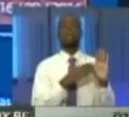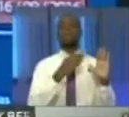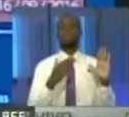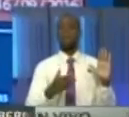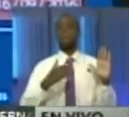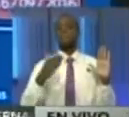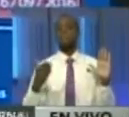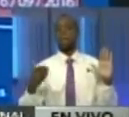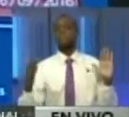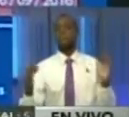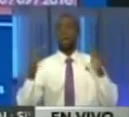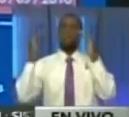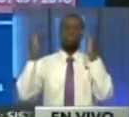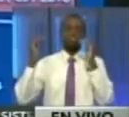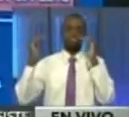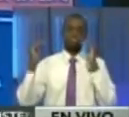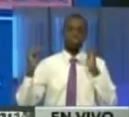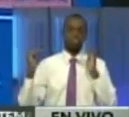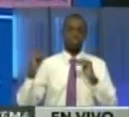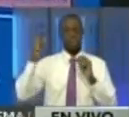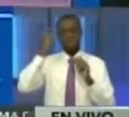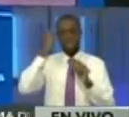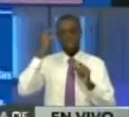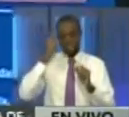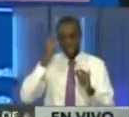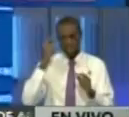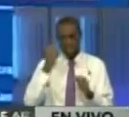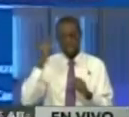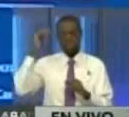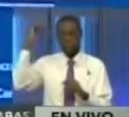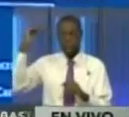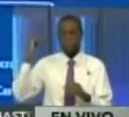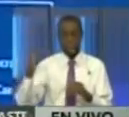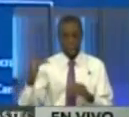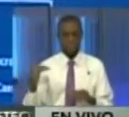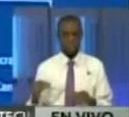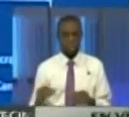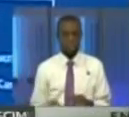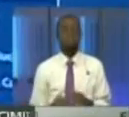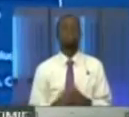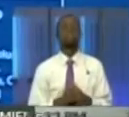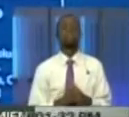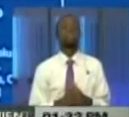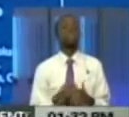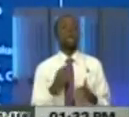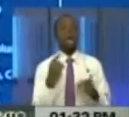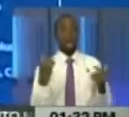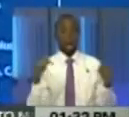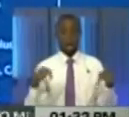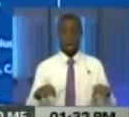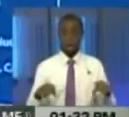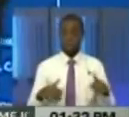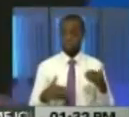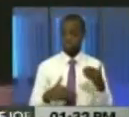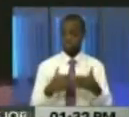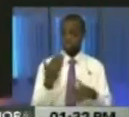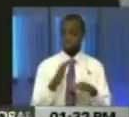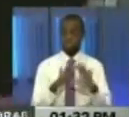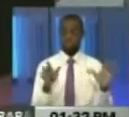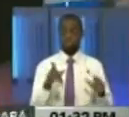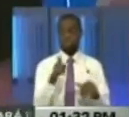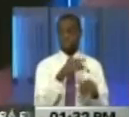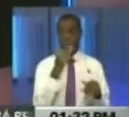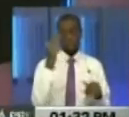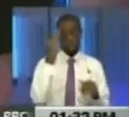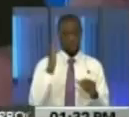el resto del cronograma. Allí tenemos lapsos. Hoy día estamos, como ustedes bien